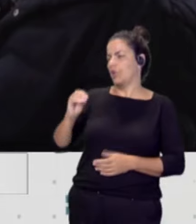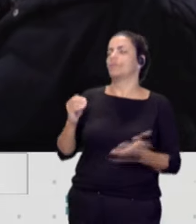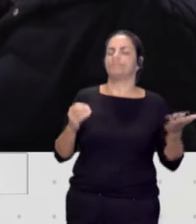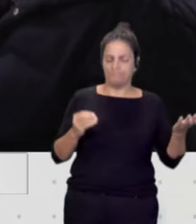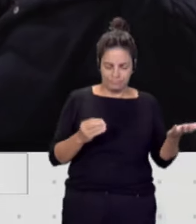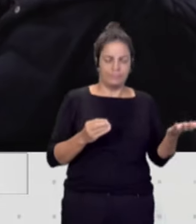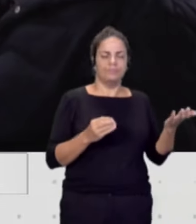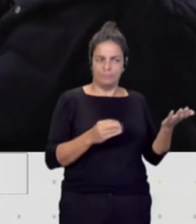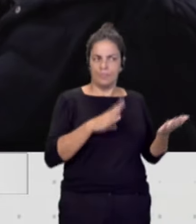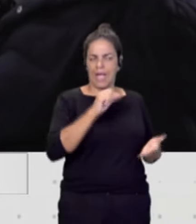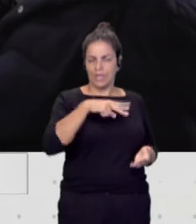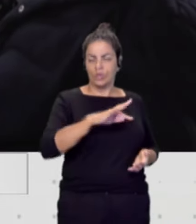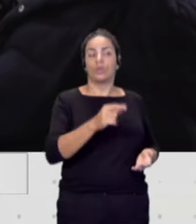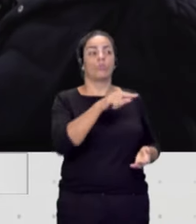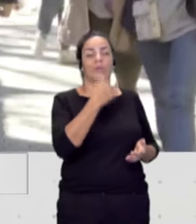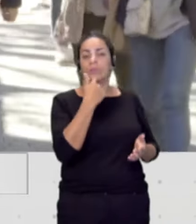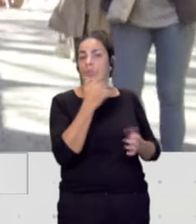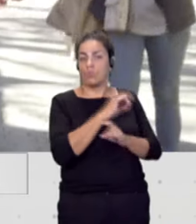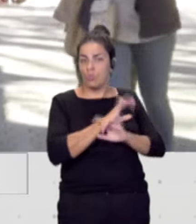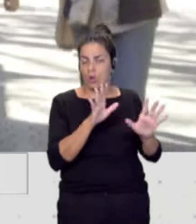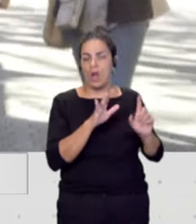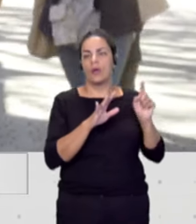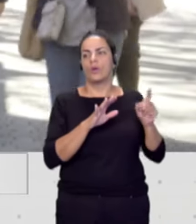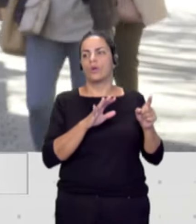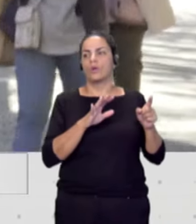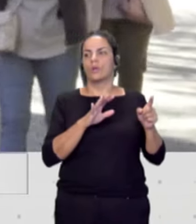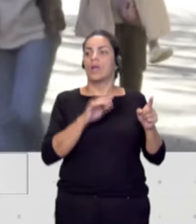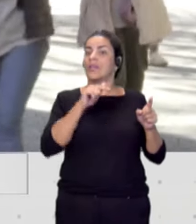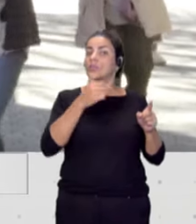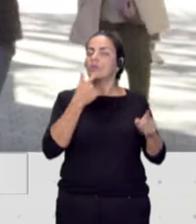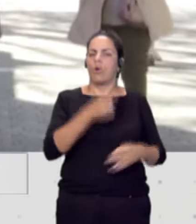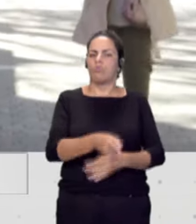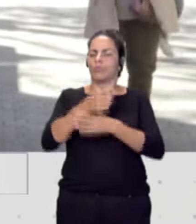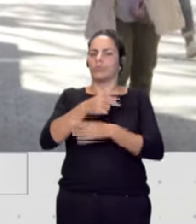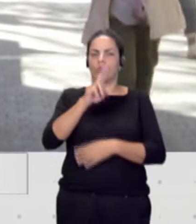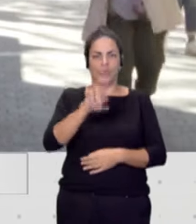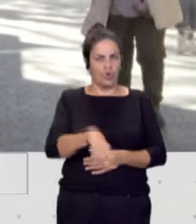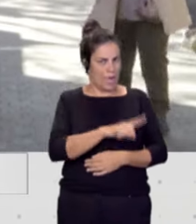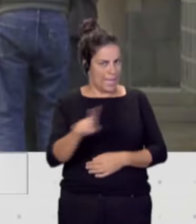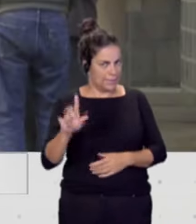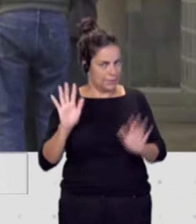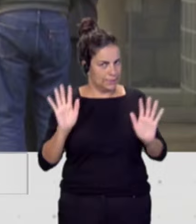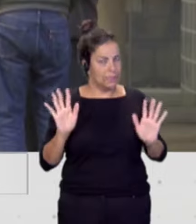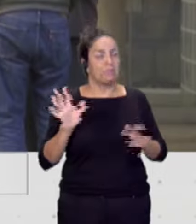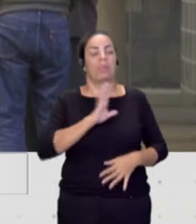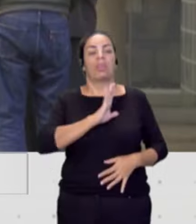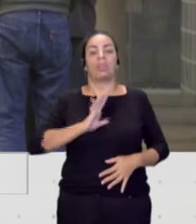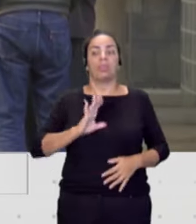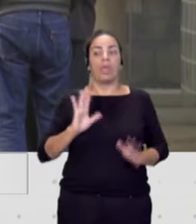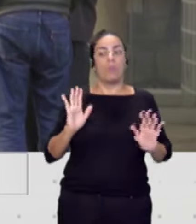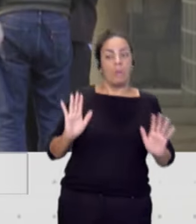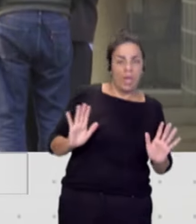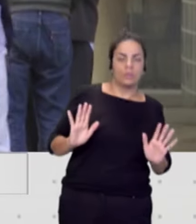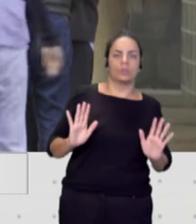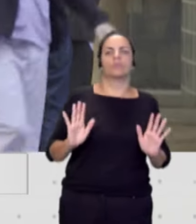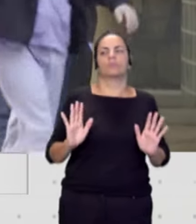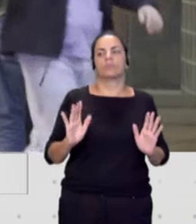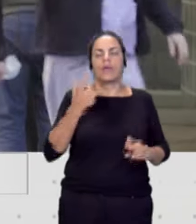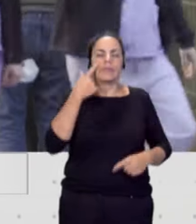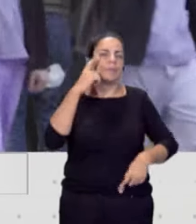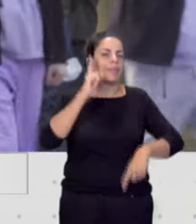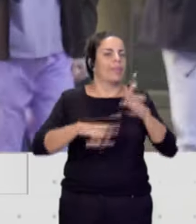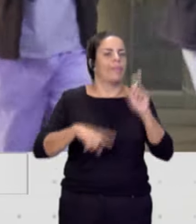clara, Pilo, y Antonio lo ha dicho, esto no es obligación, esto se va a dejar de momento a, la,